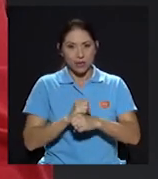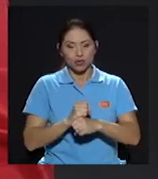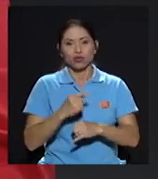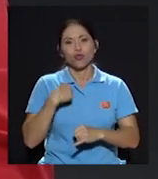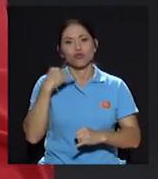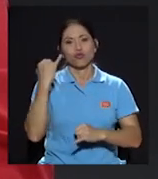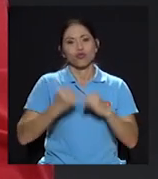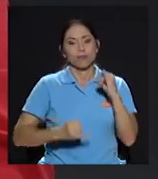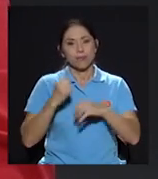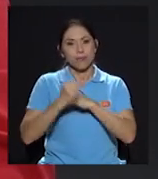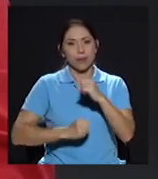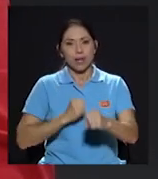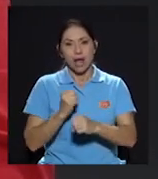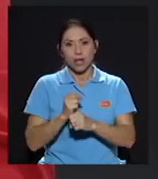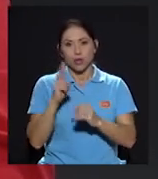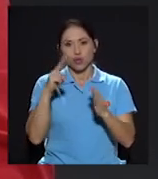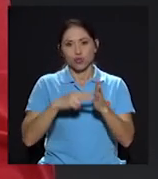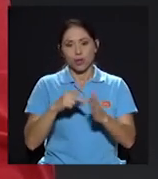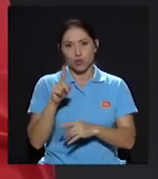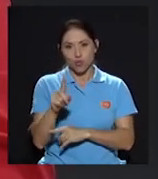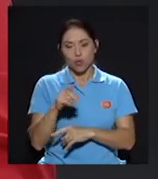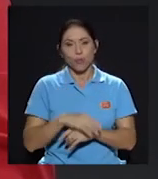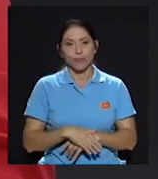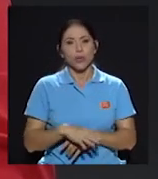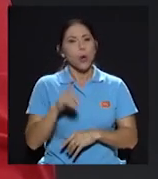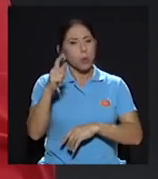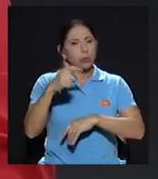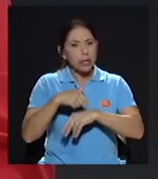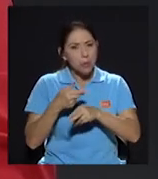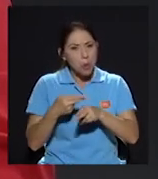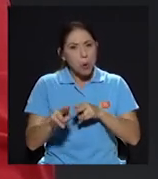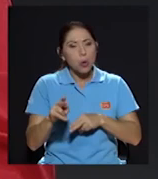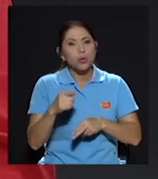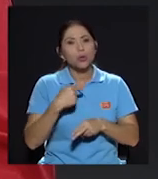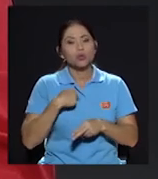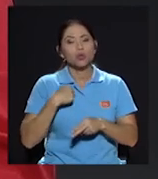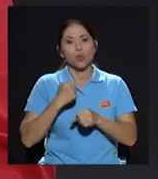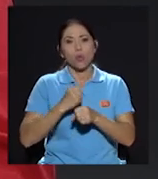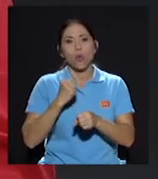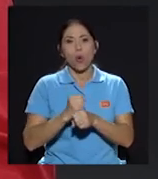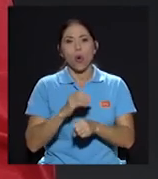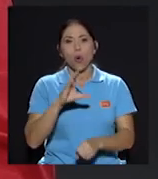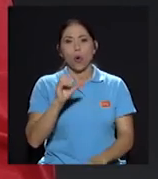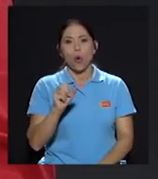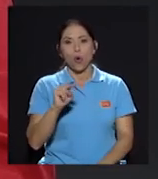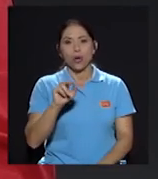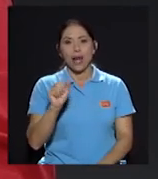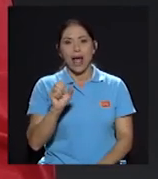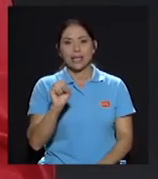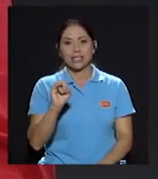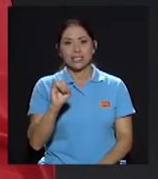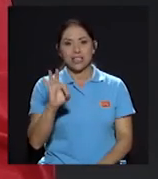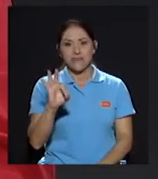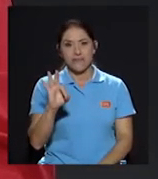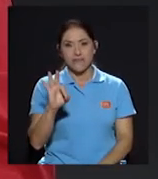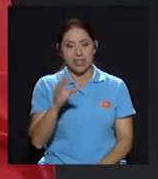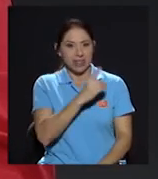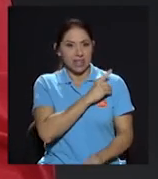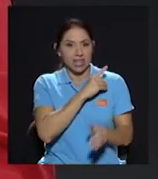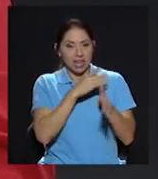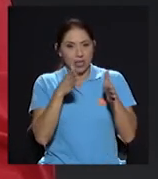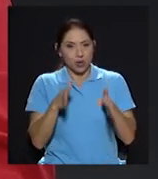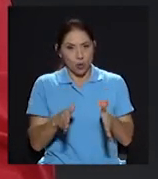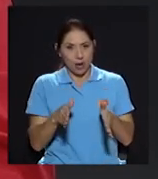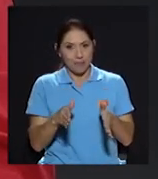año 2001 estuve por un tiempo muy corto en el conassif de directora en el conassif de la cual me